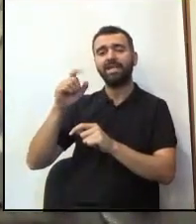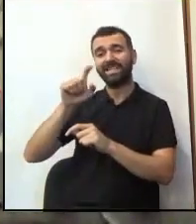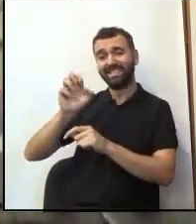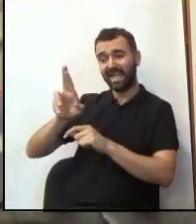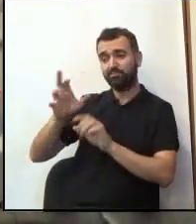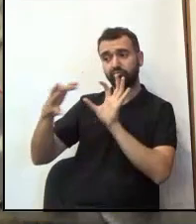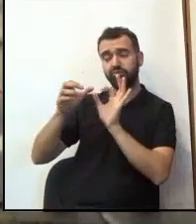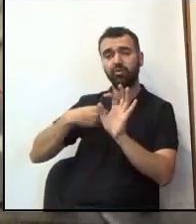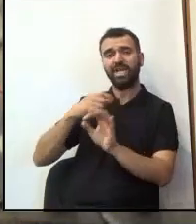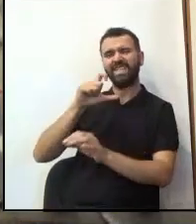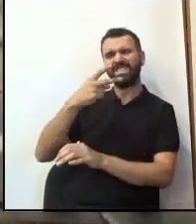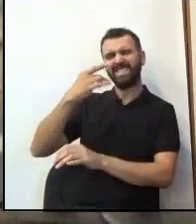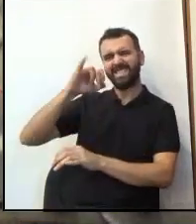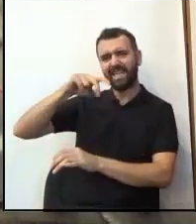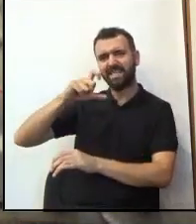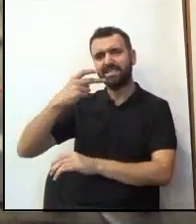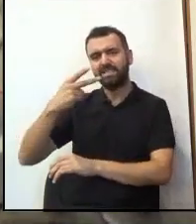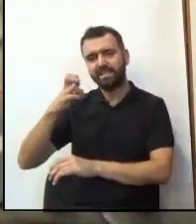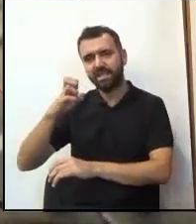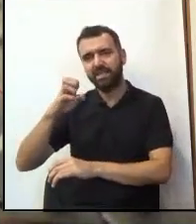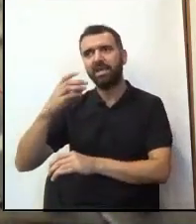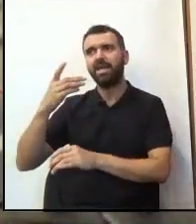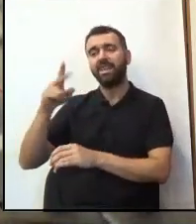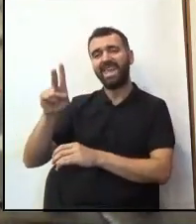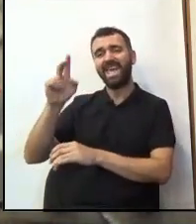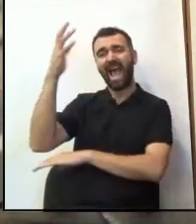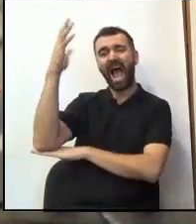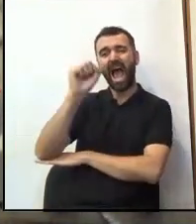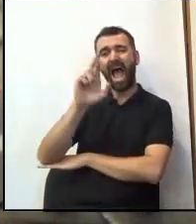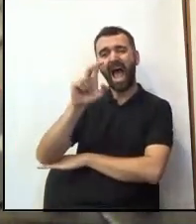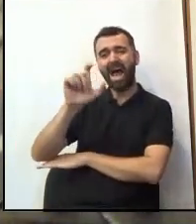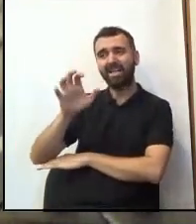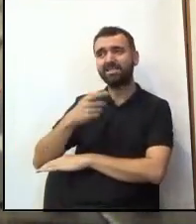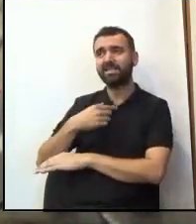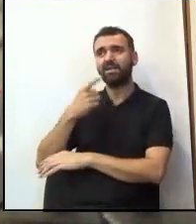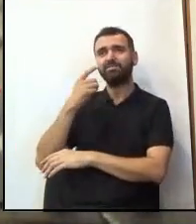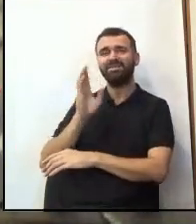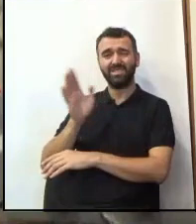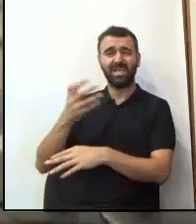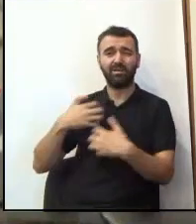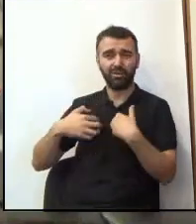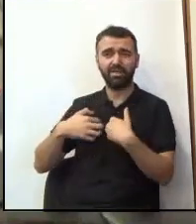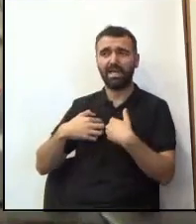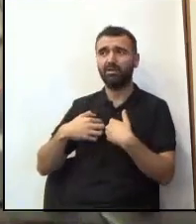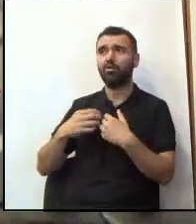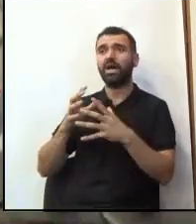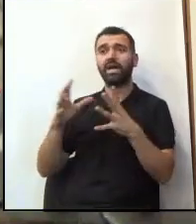porque lamentablemente sigue hostigando, parece que a don Julio también, a buena parte de los vecinos